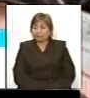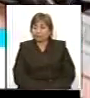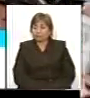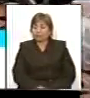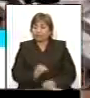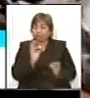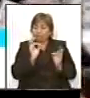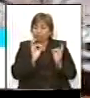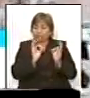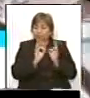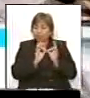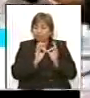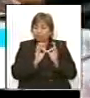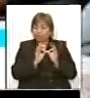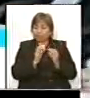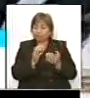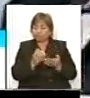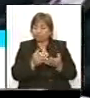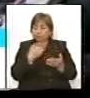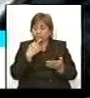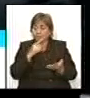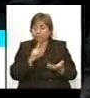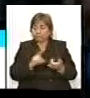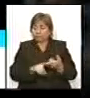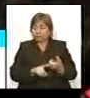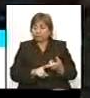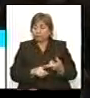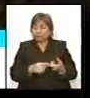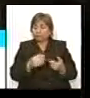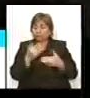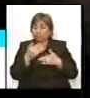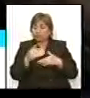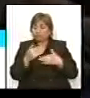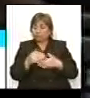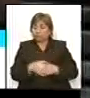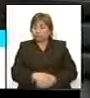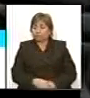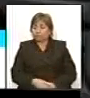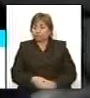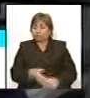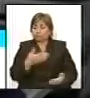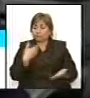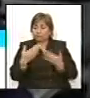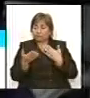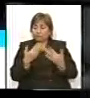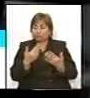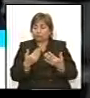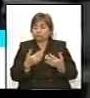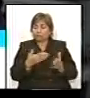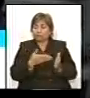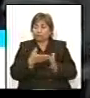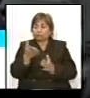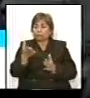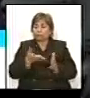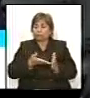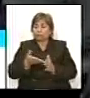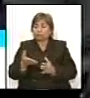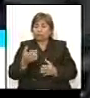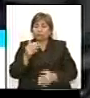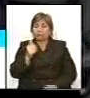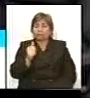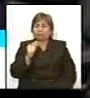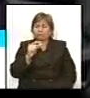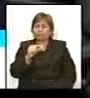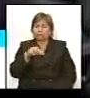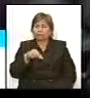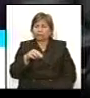justo el tema ya está en el tapete de, comentado por varias direcciones. La DGP, que tiene